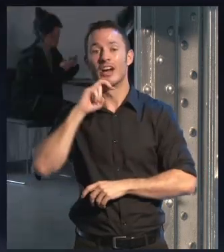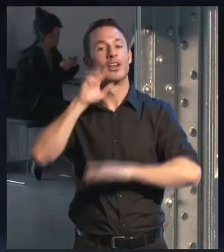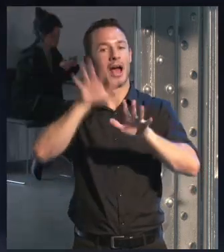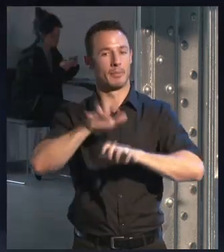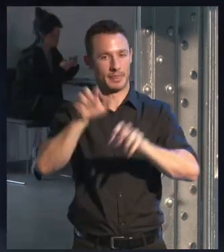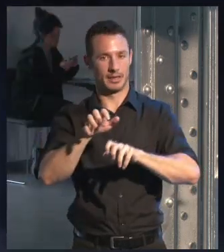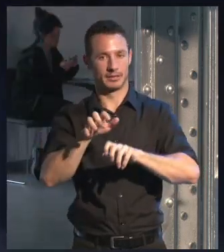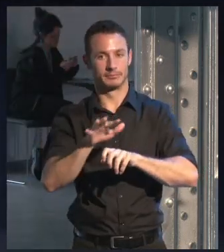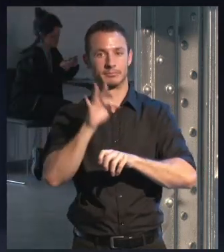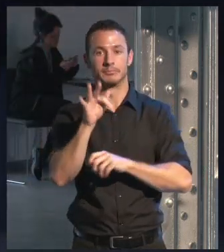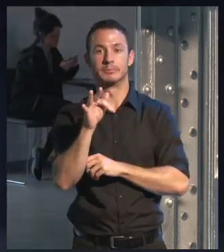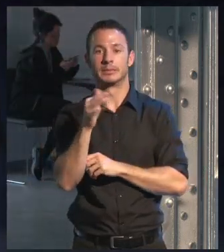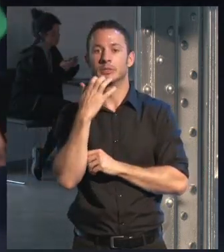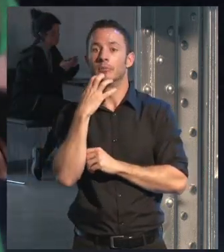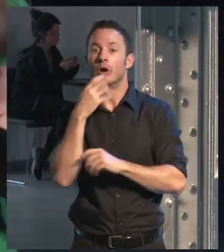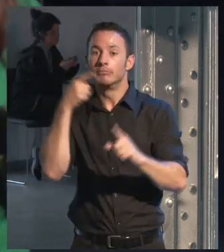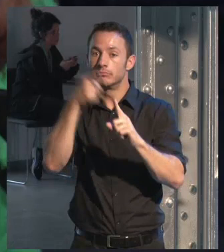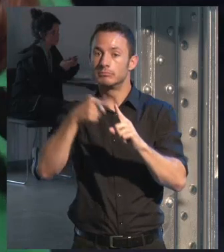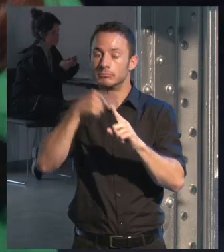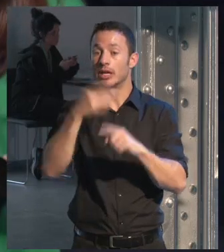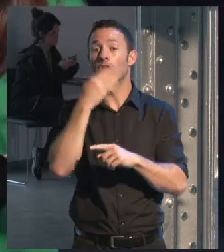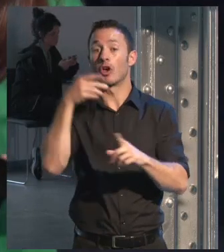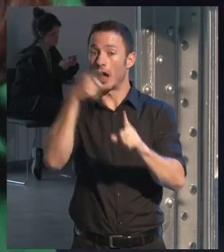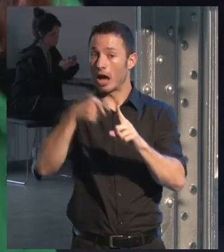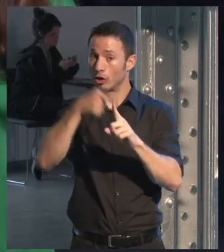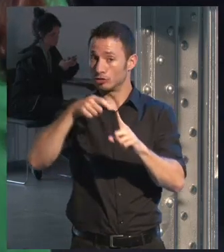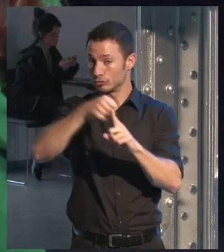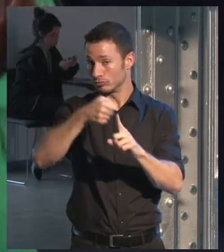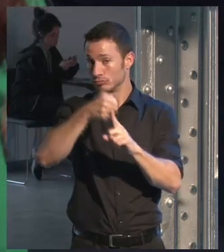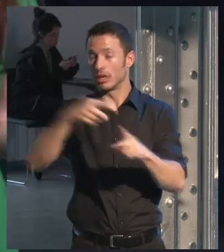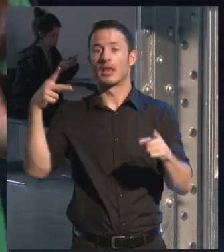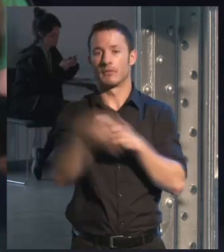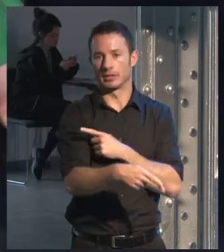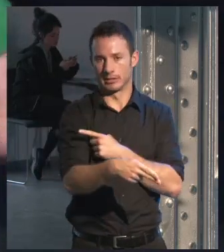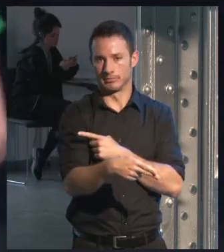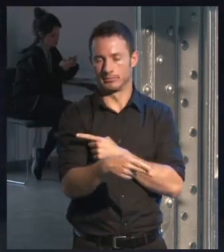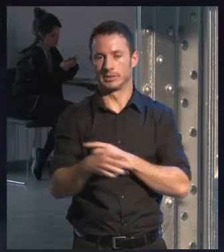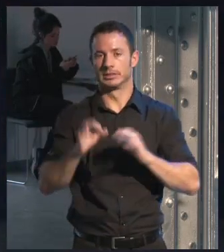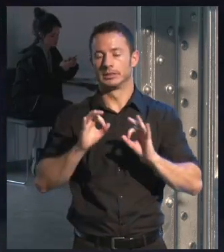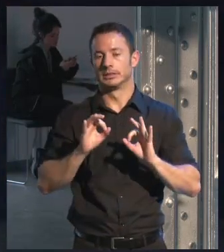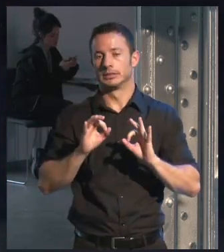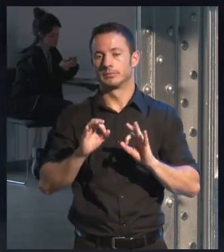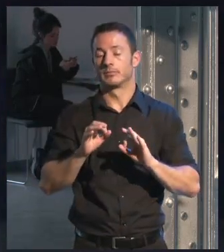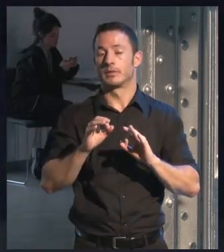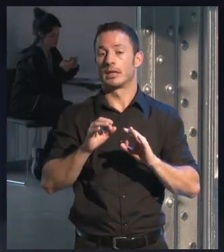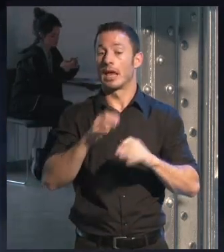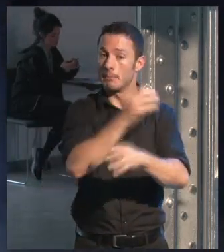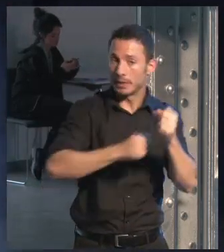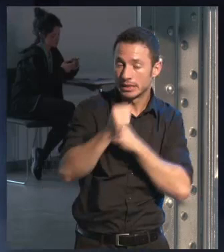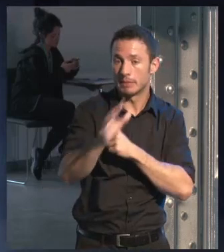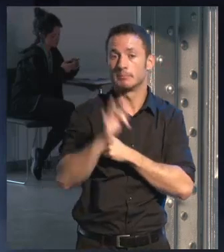si hablamos de prevención del acoso escolar, de prevención del bullying. Unir empatía, realidad virtual